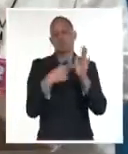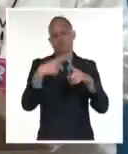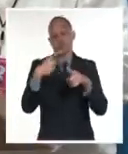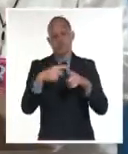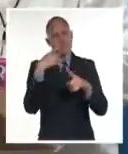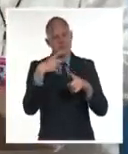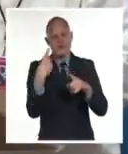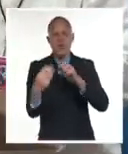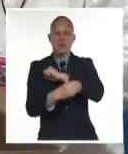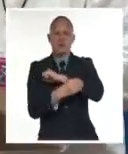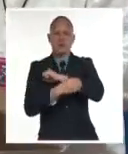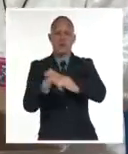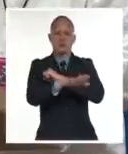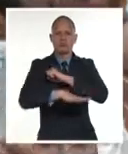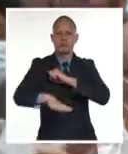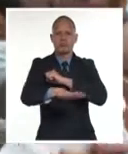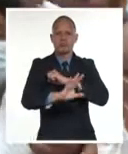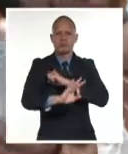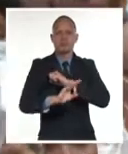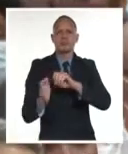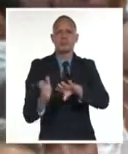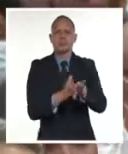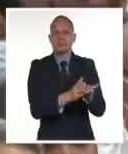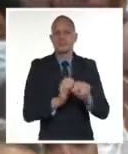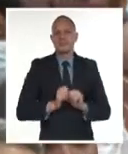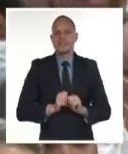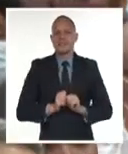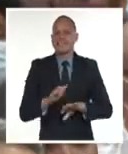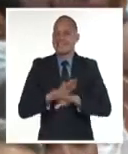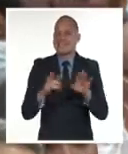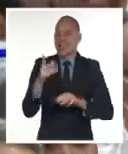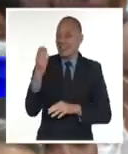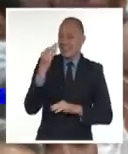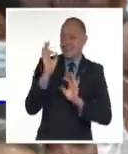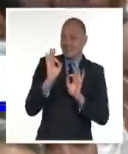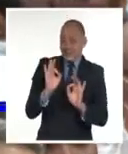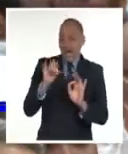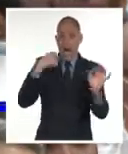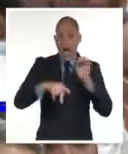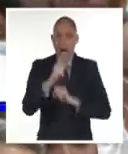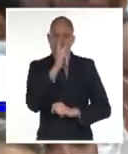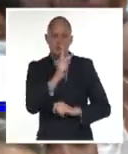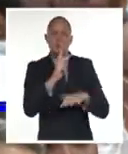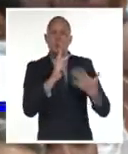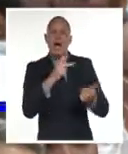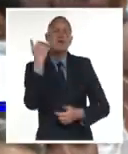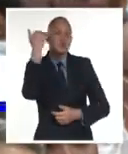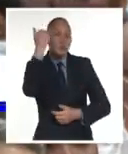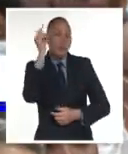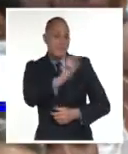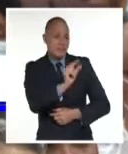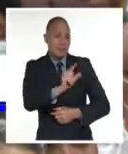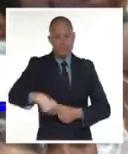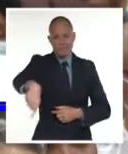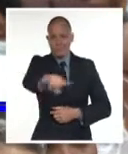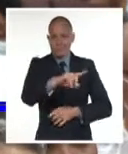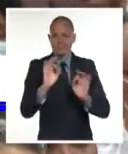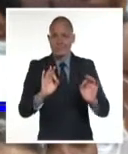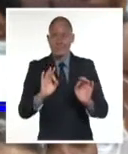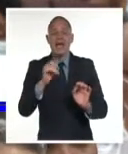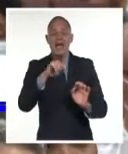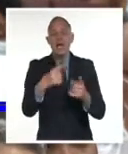la organización partidista en Las Tunas. Esa superación profesional que nosotros atendemos está basada en una necesidad